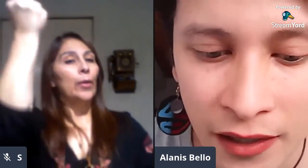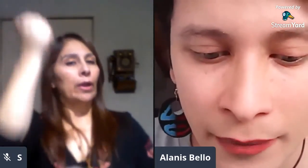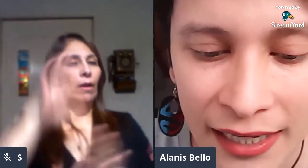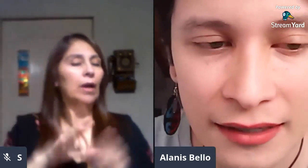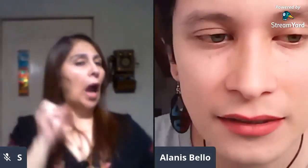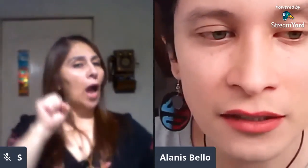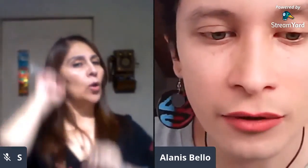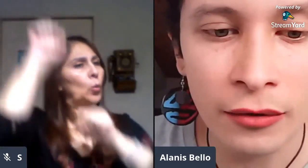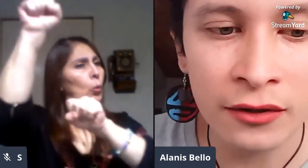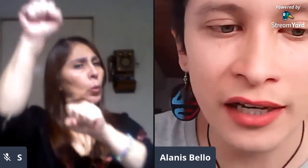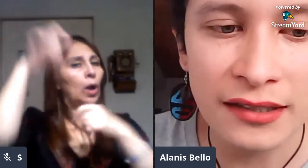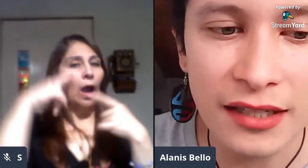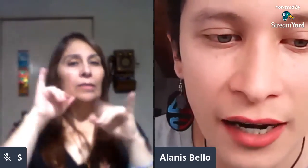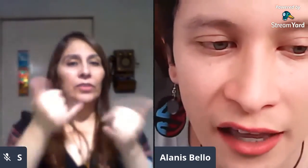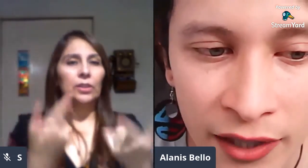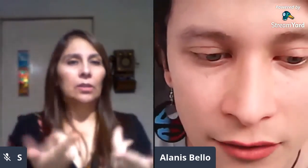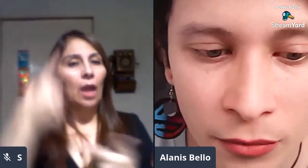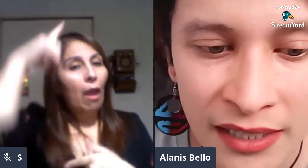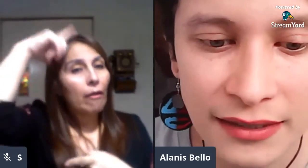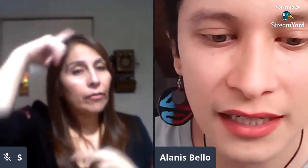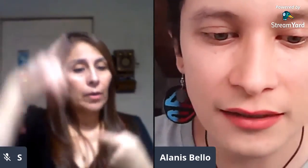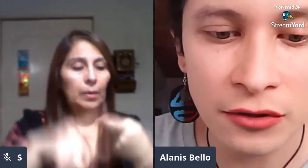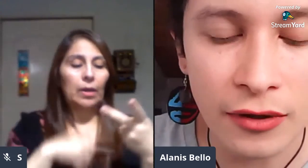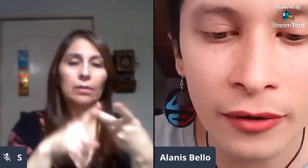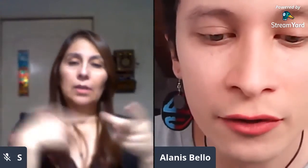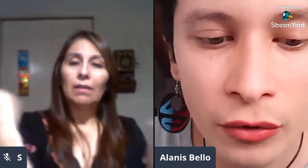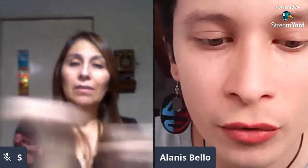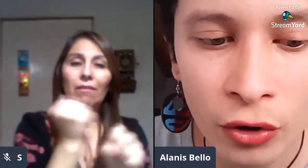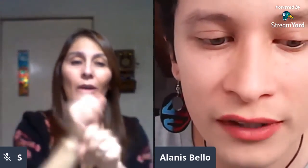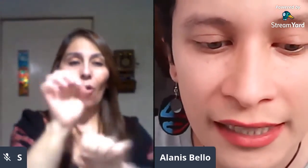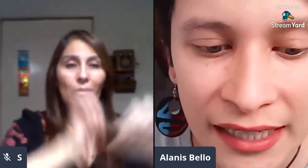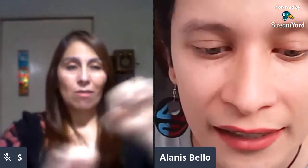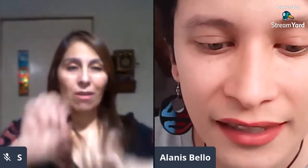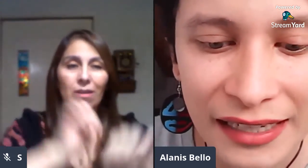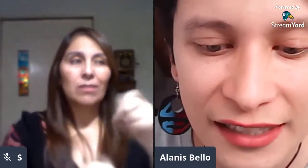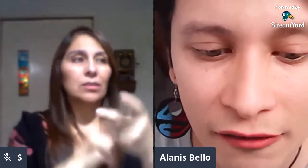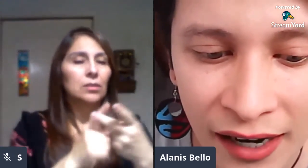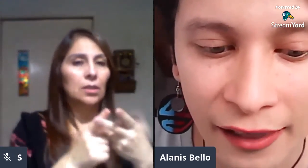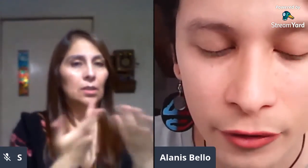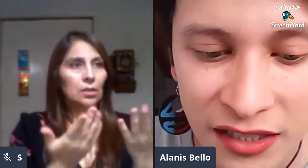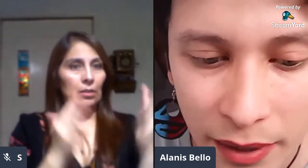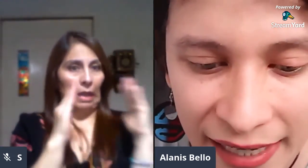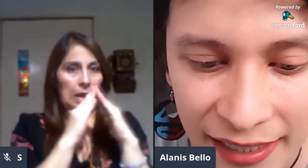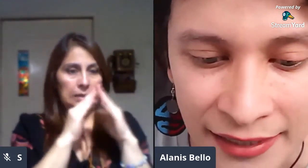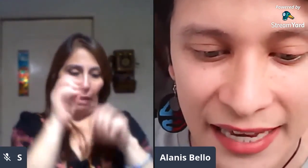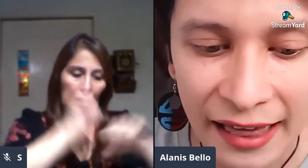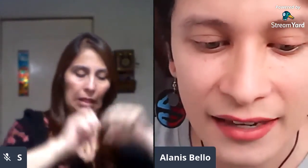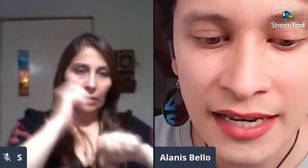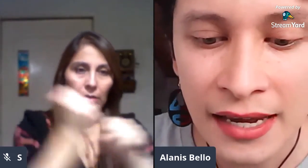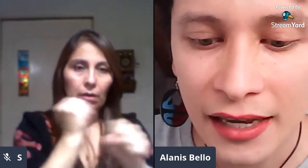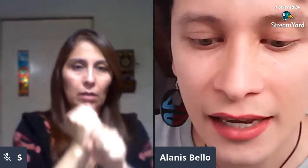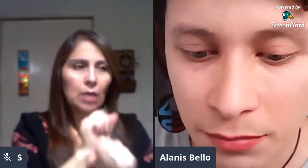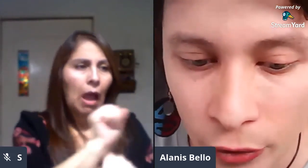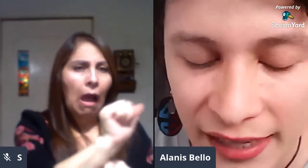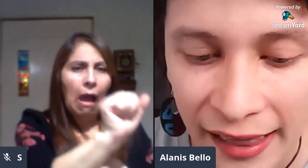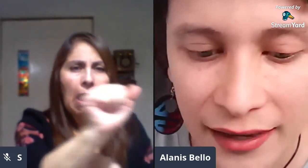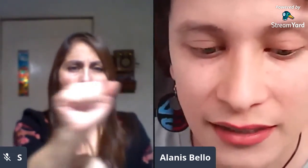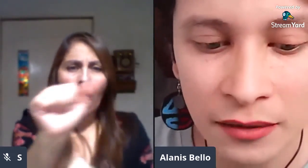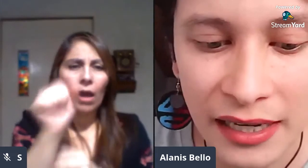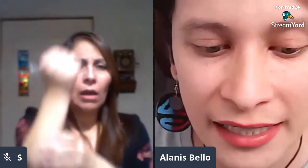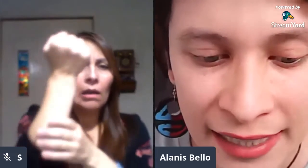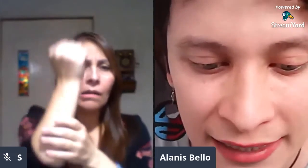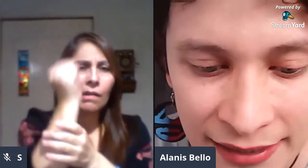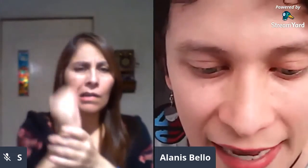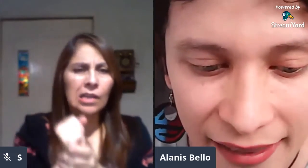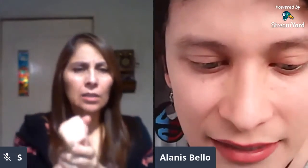de las enfermeras, estoy hablando de las trabajadoras domésticas, estoy hablando de un contingente de trabajadoras precarizadas,